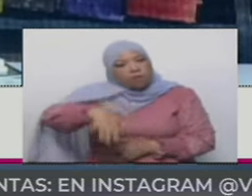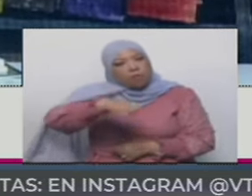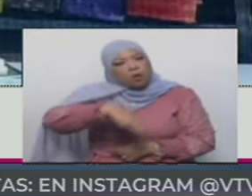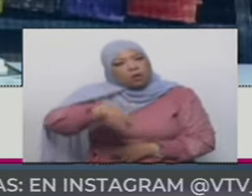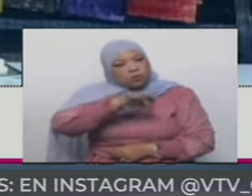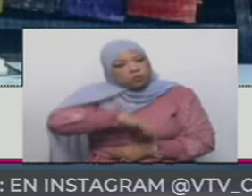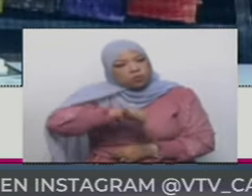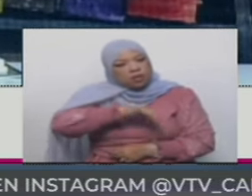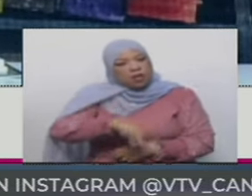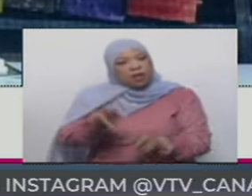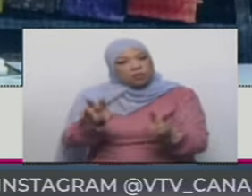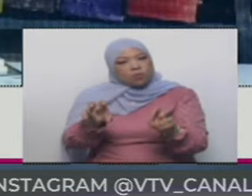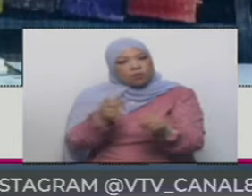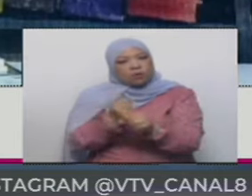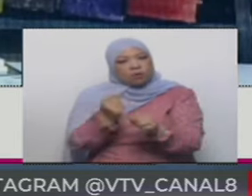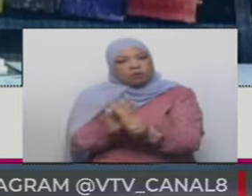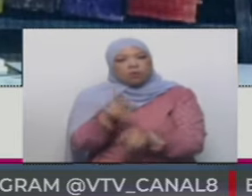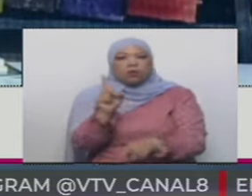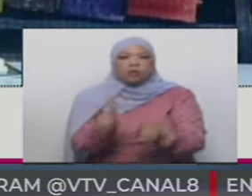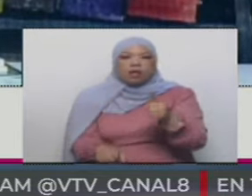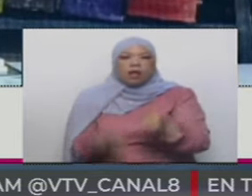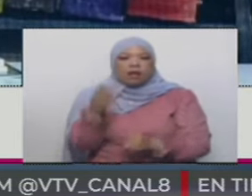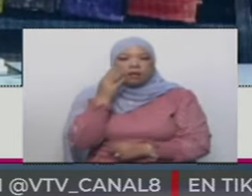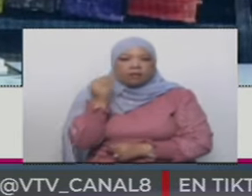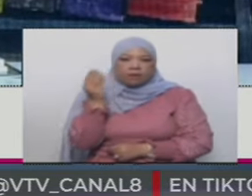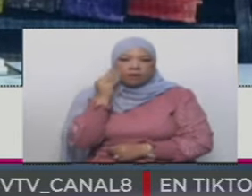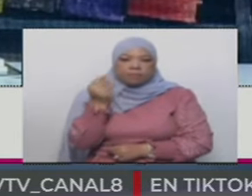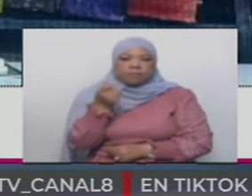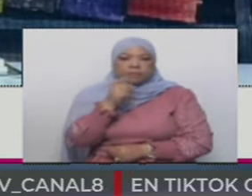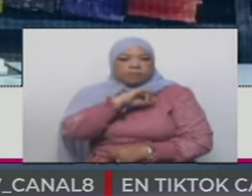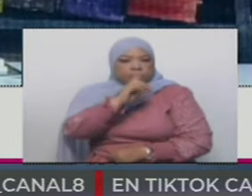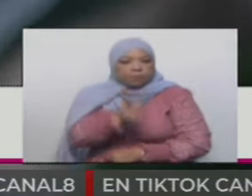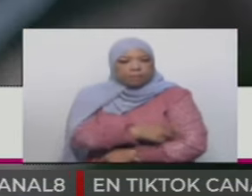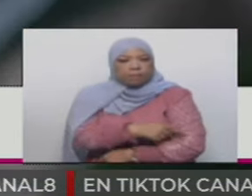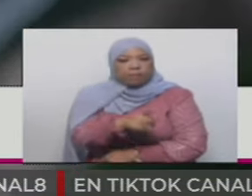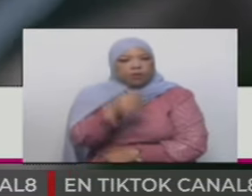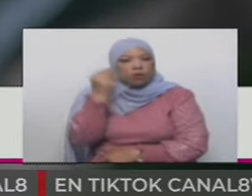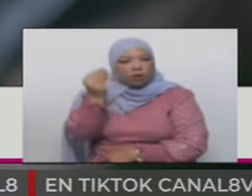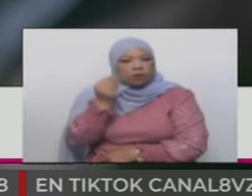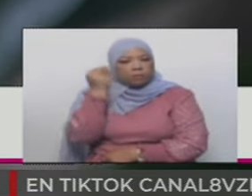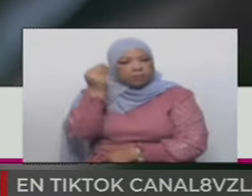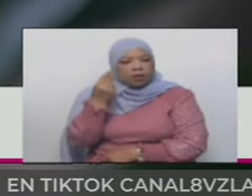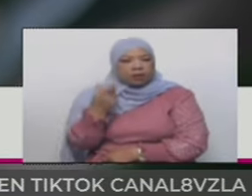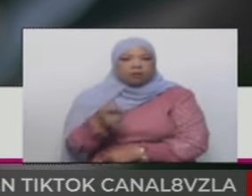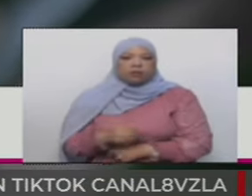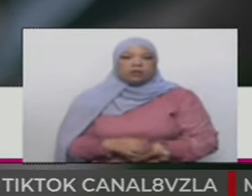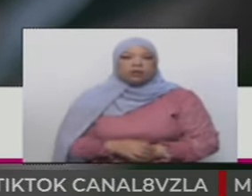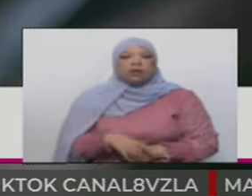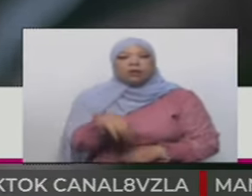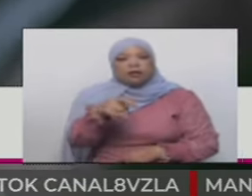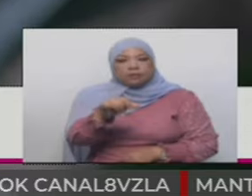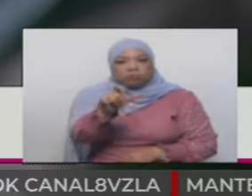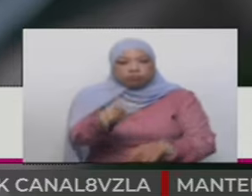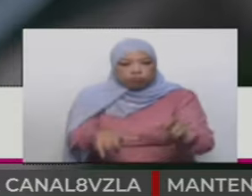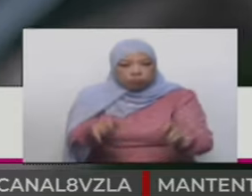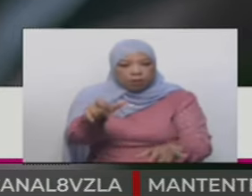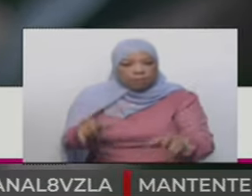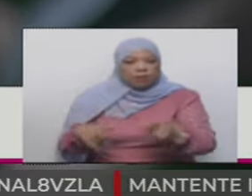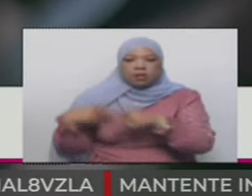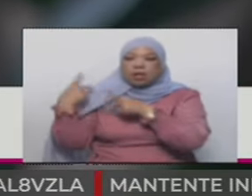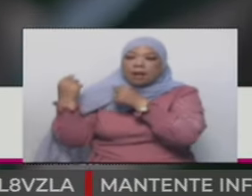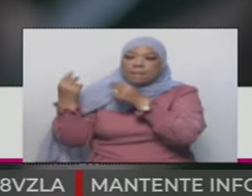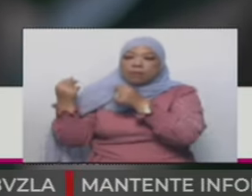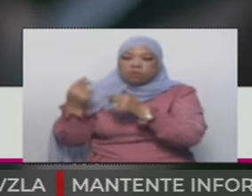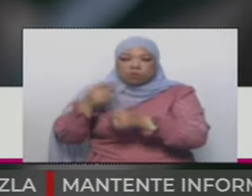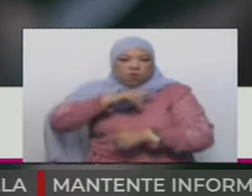sociedad nueva? La gente tiene esa esperanza, la gente tiene esa fuerza. ¿Qué piensas tú, Salvador? La gente tiene la esperanza y la